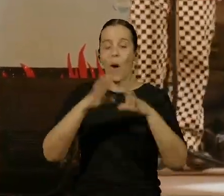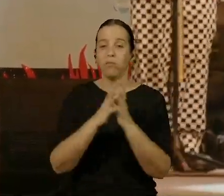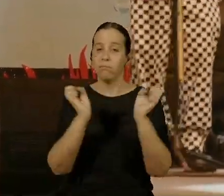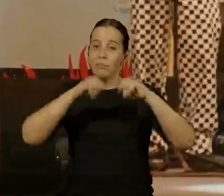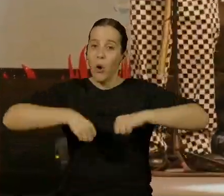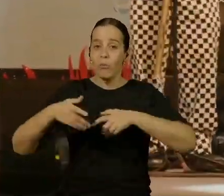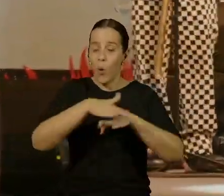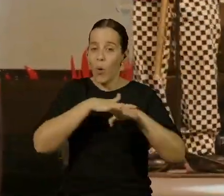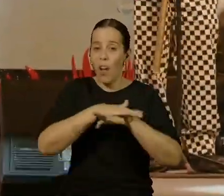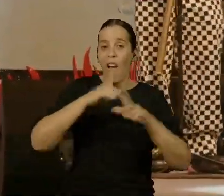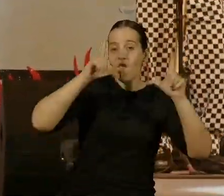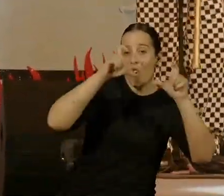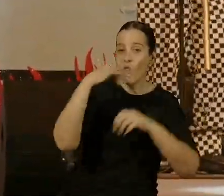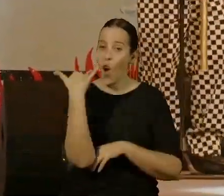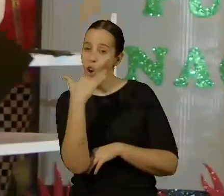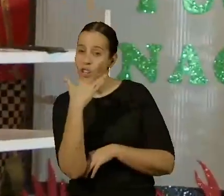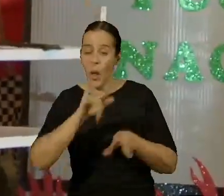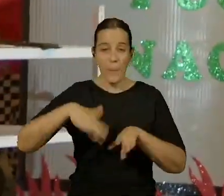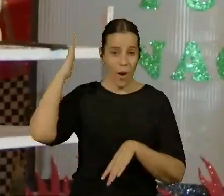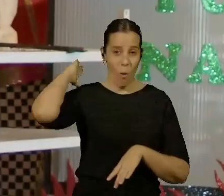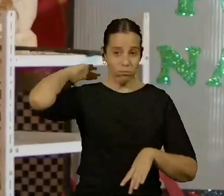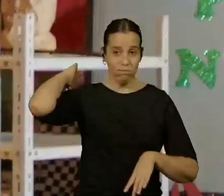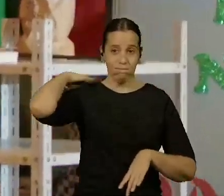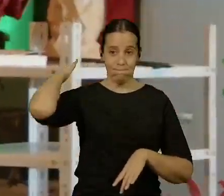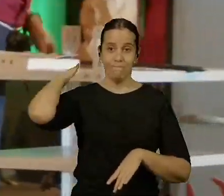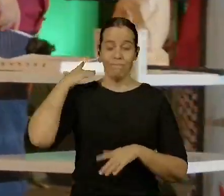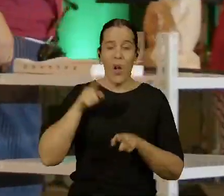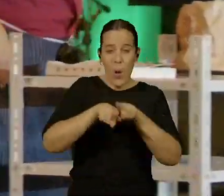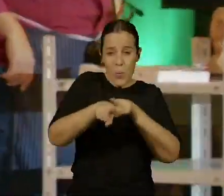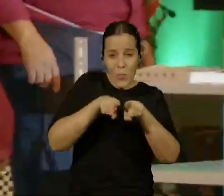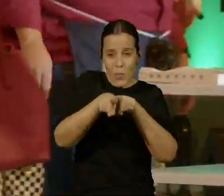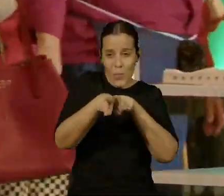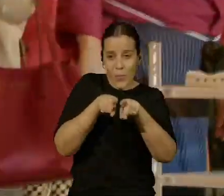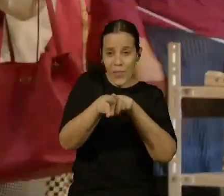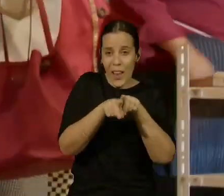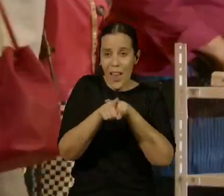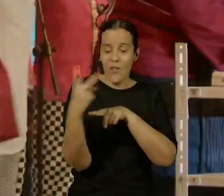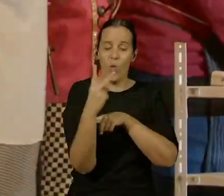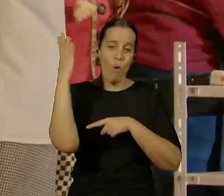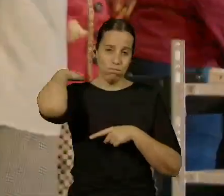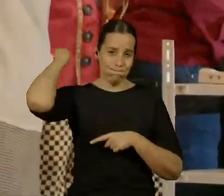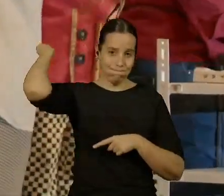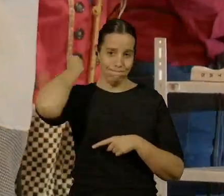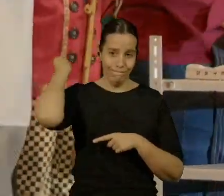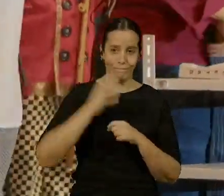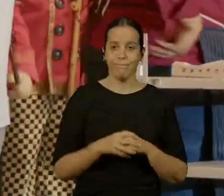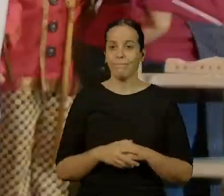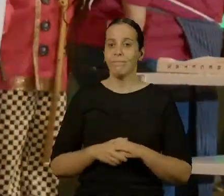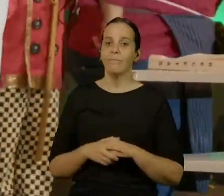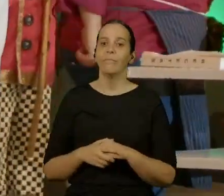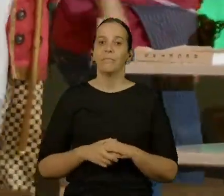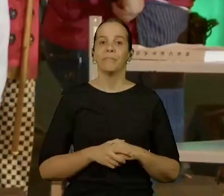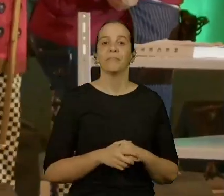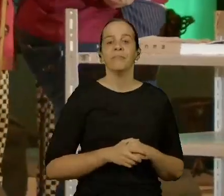Fotos, muchas risas, pero por la espalda le critican uno a otro, se acuñarán por